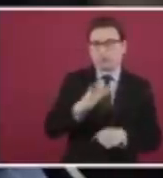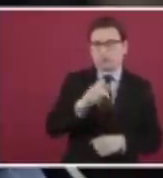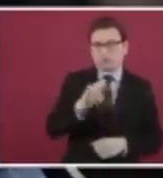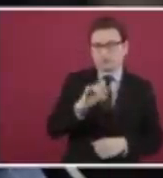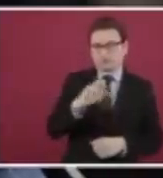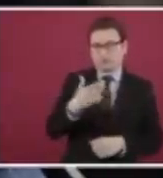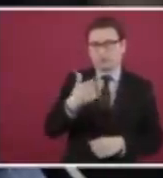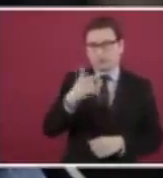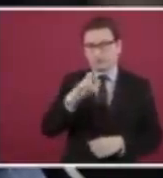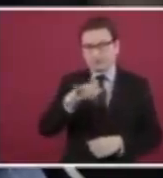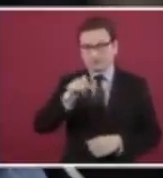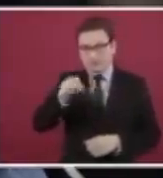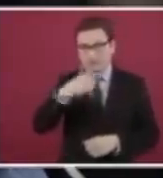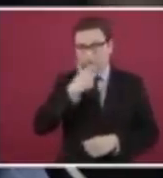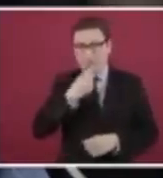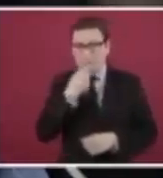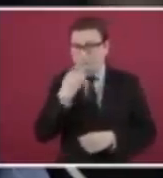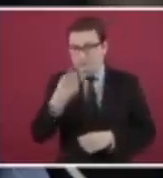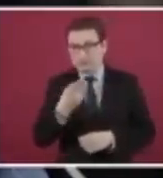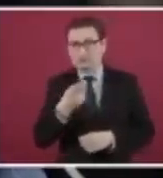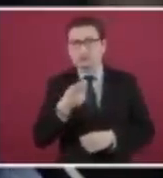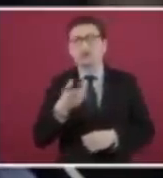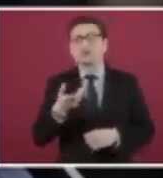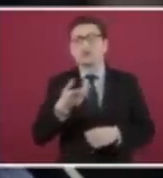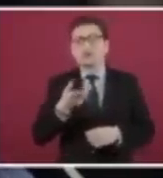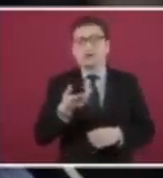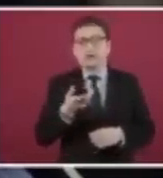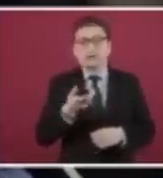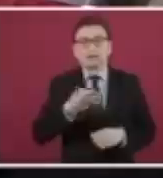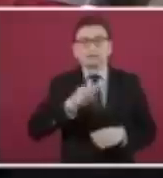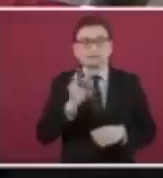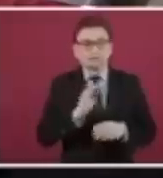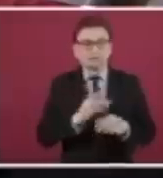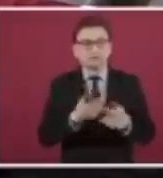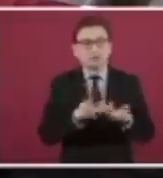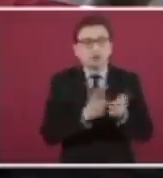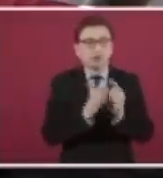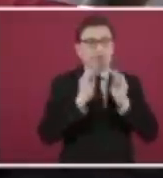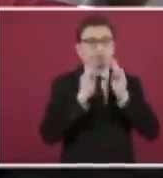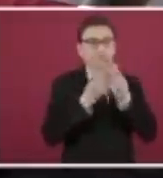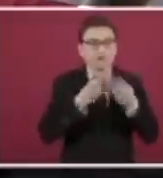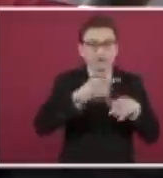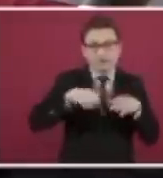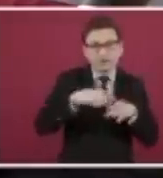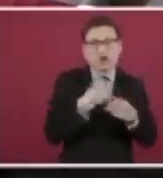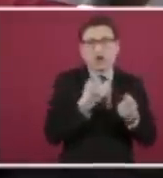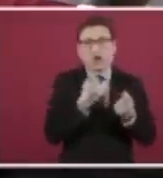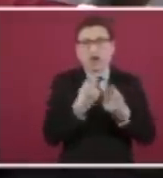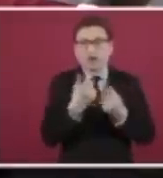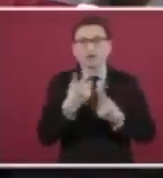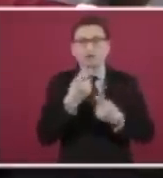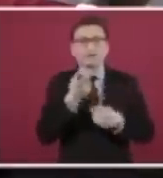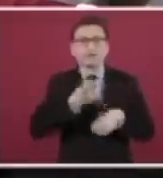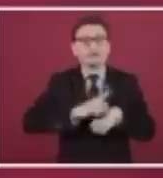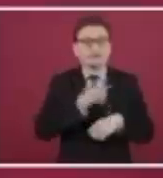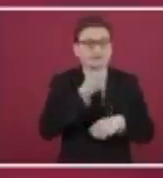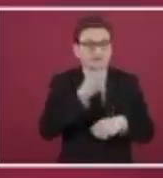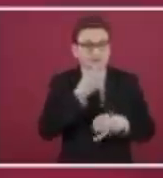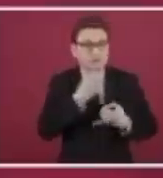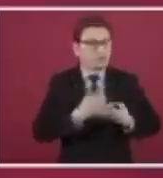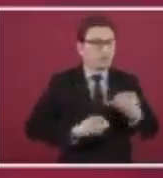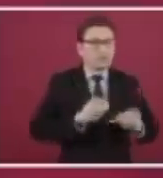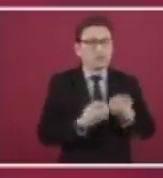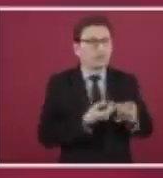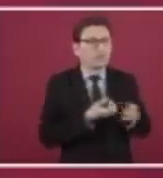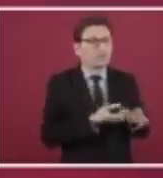que pues presuntos integrantes de la delincuencia organizada estuvieron el Día del Niño repartiendo juguetes en